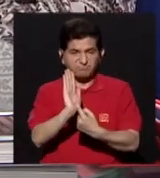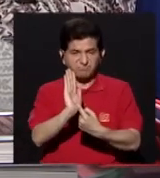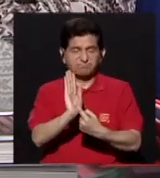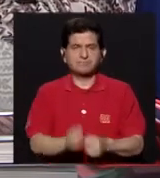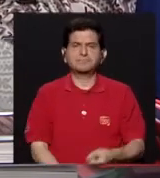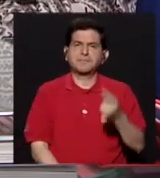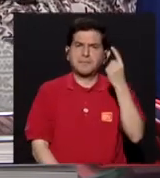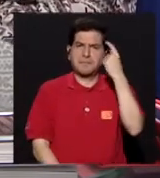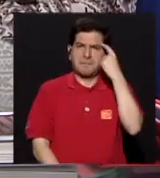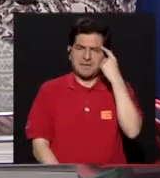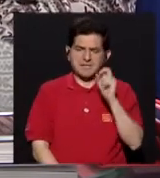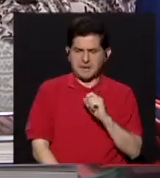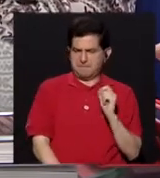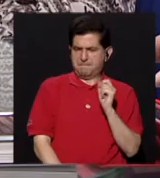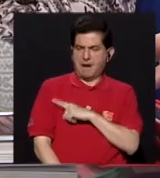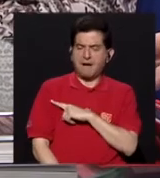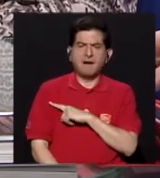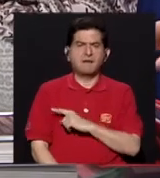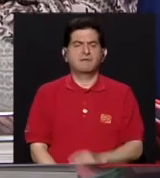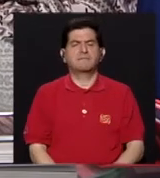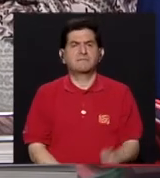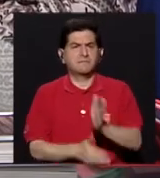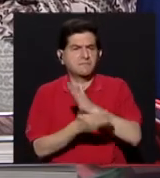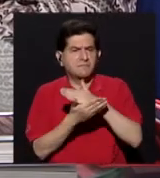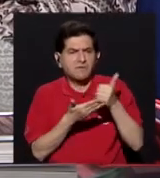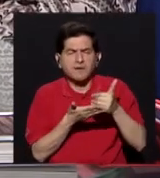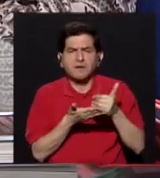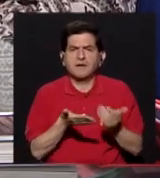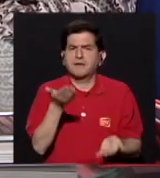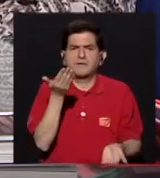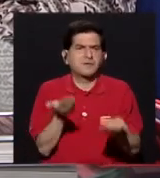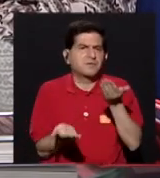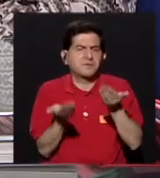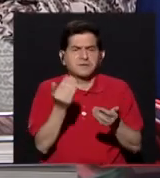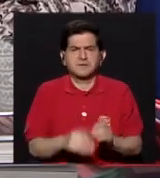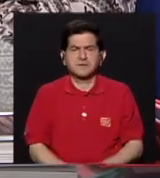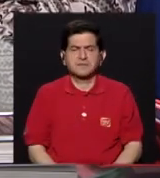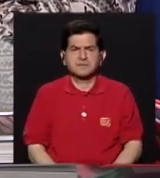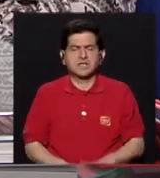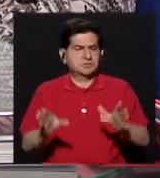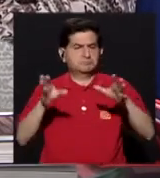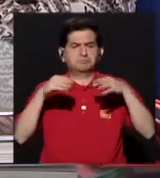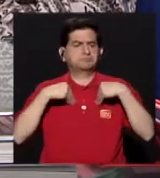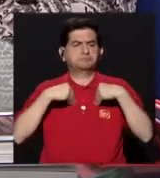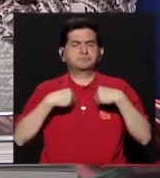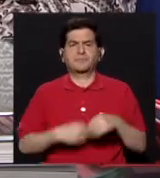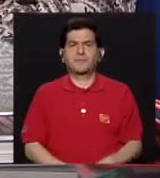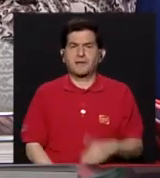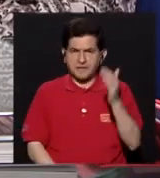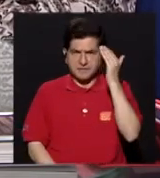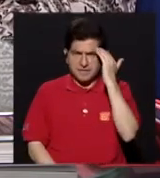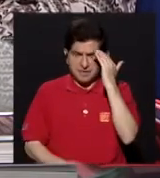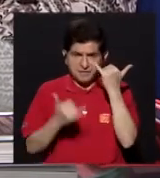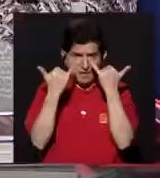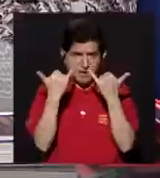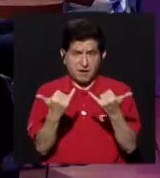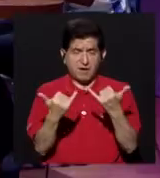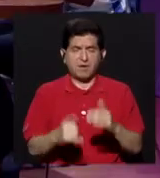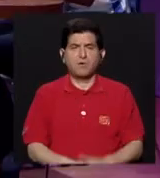¿verdad? El pensar que es un pecado, que es algo que no está aceptado. Sabemos que ahora